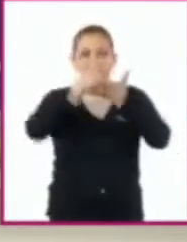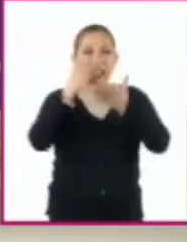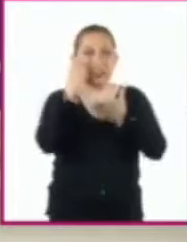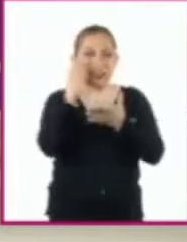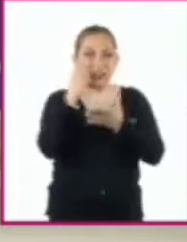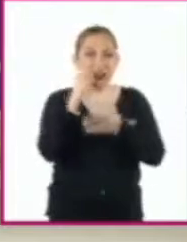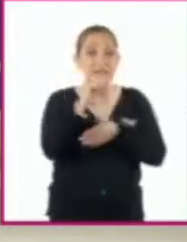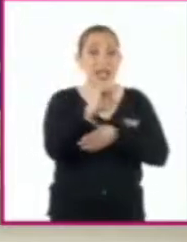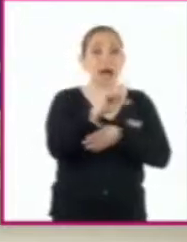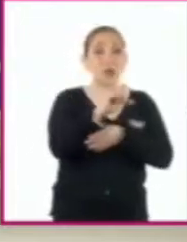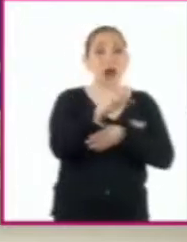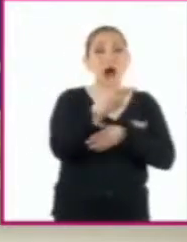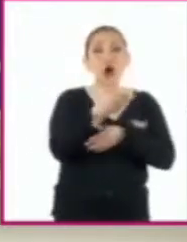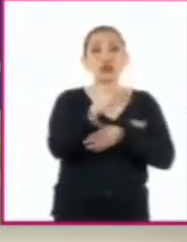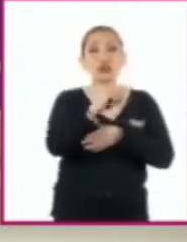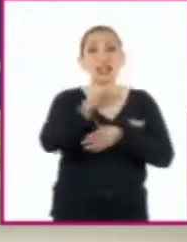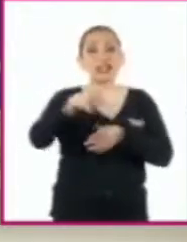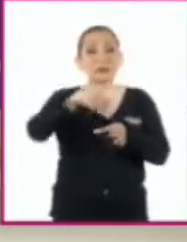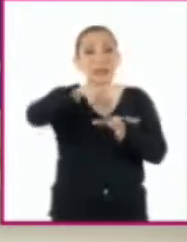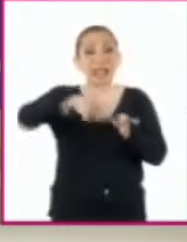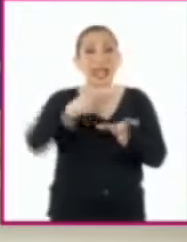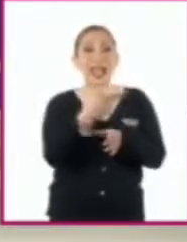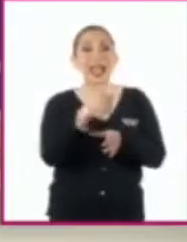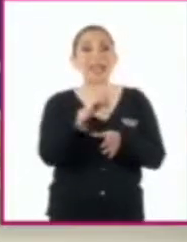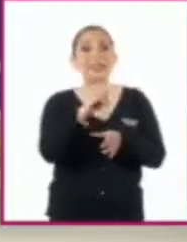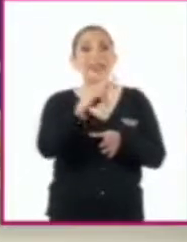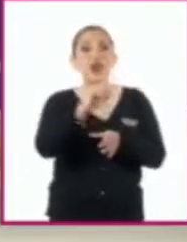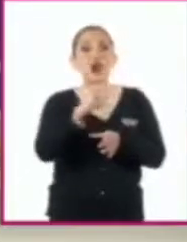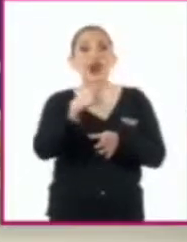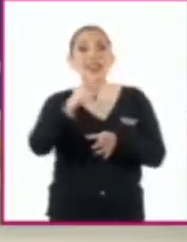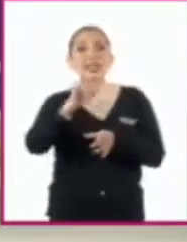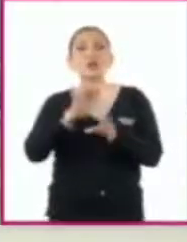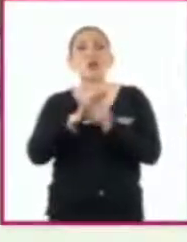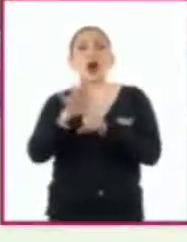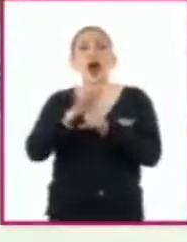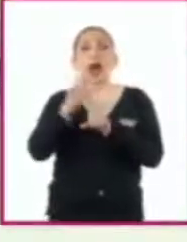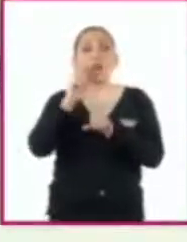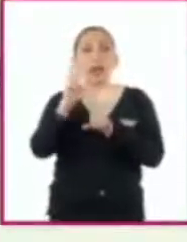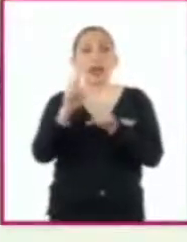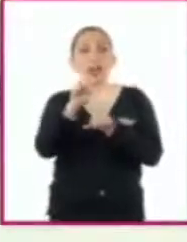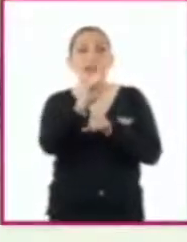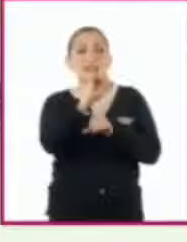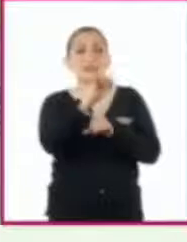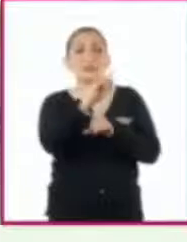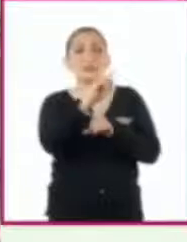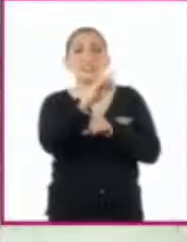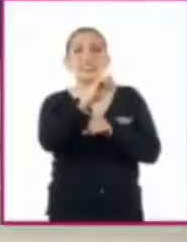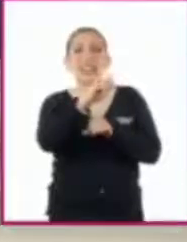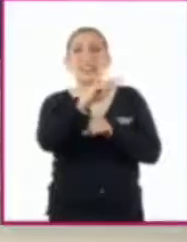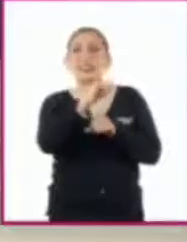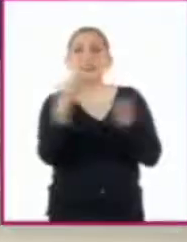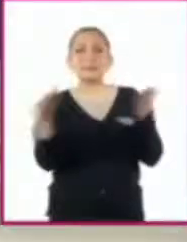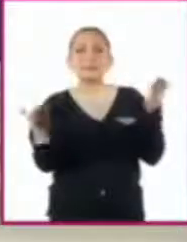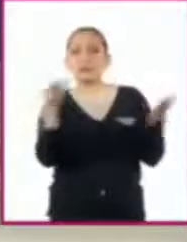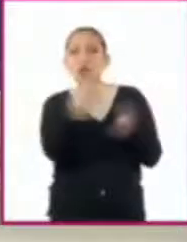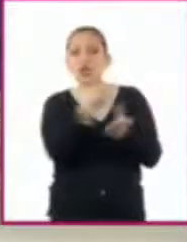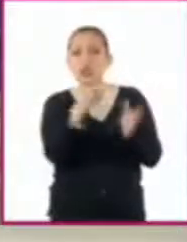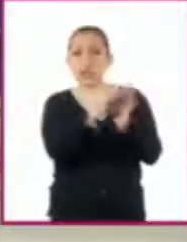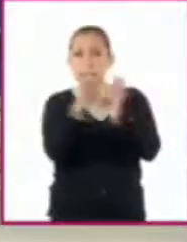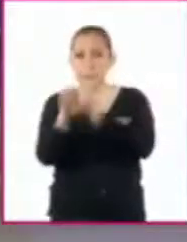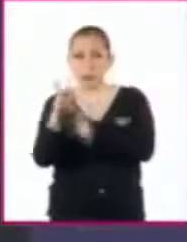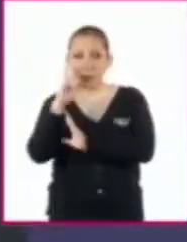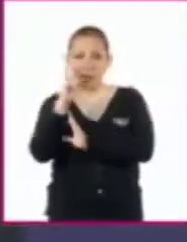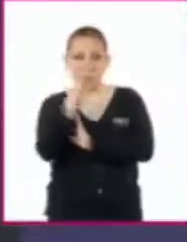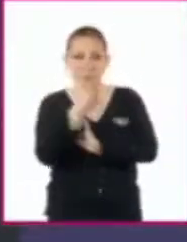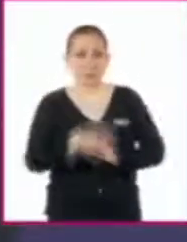horchata, son mezclas heterogéneas. ¿Cuáles de sus componentes son los dispersantes en cada caso? Observen,